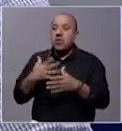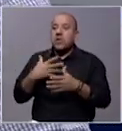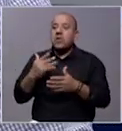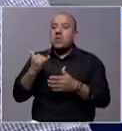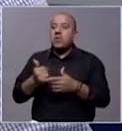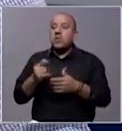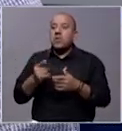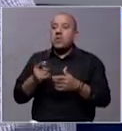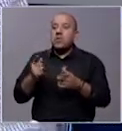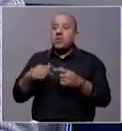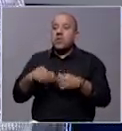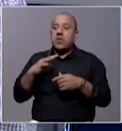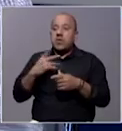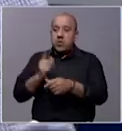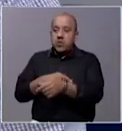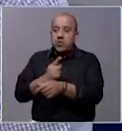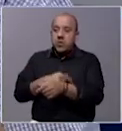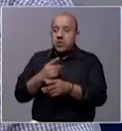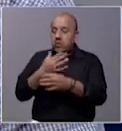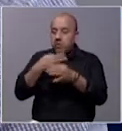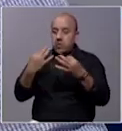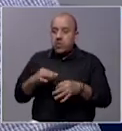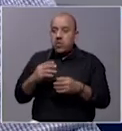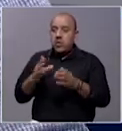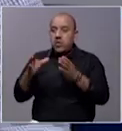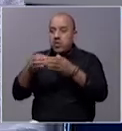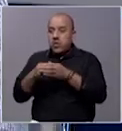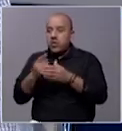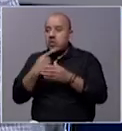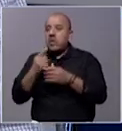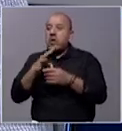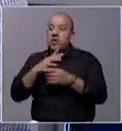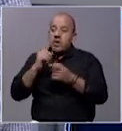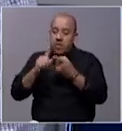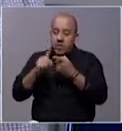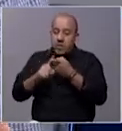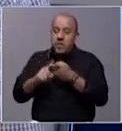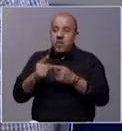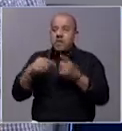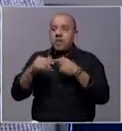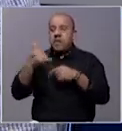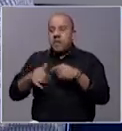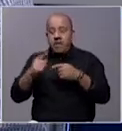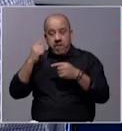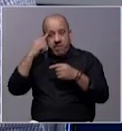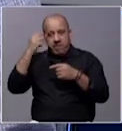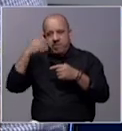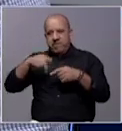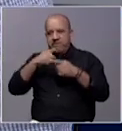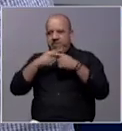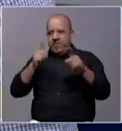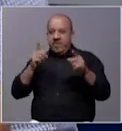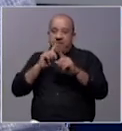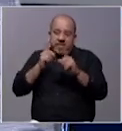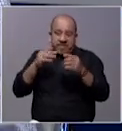ver esto como algo habitual y sano que entre los partidos hagamos acuerdos pero al mismo tiempo tengamos matices y en aquello en que no